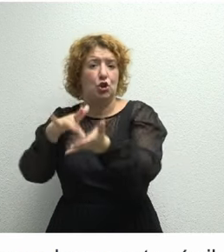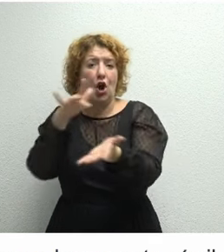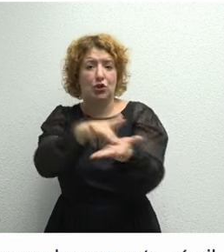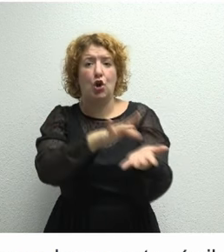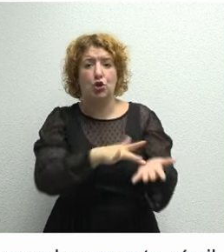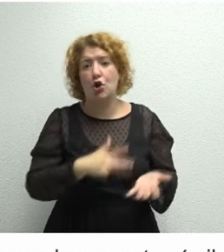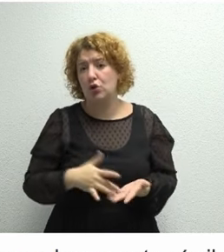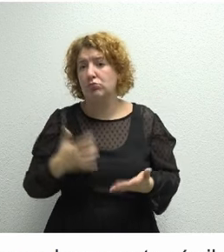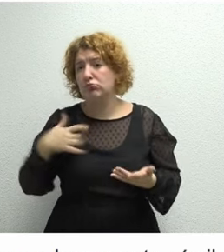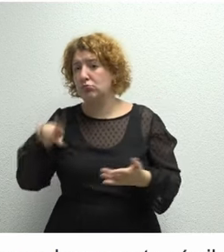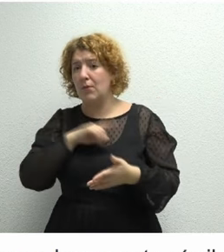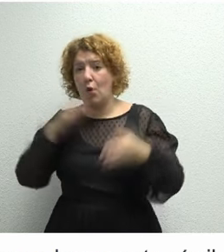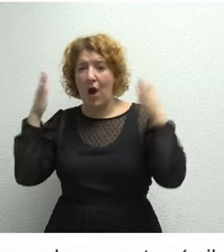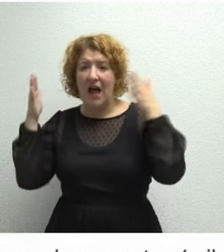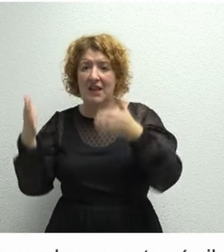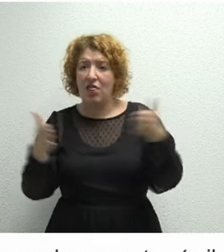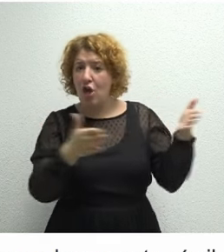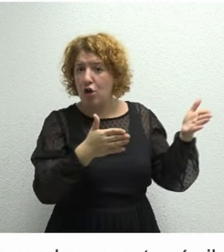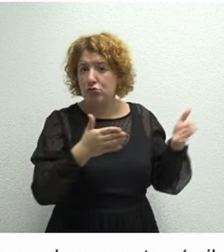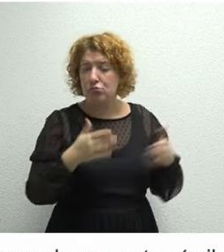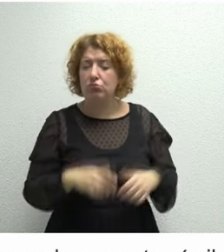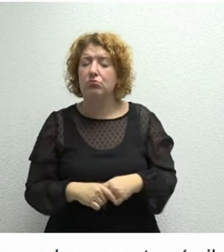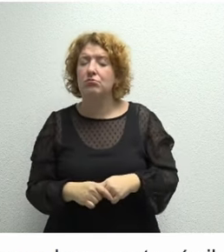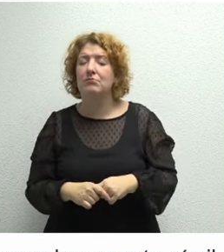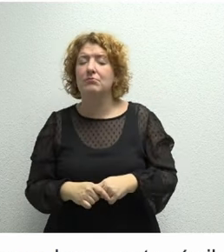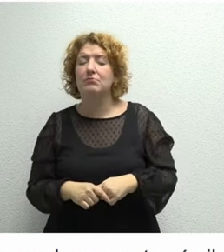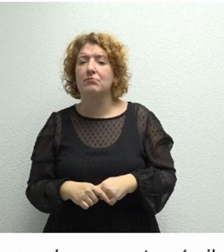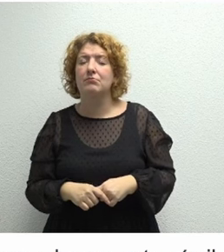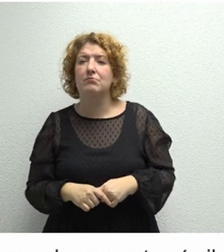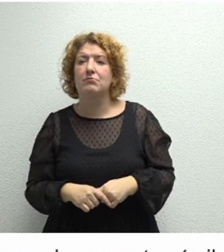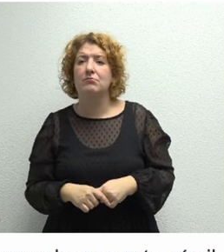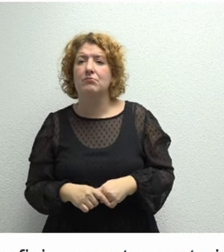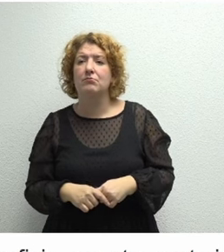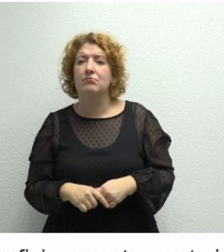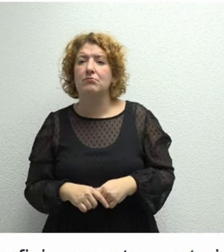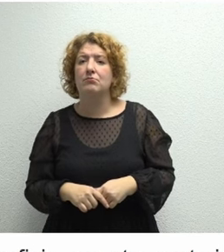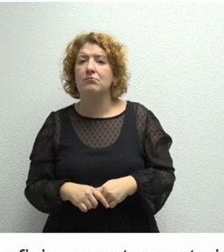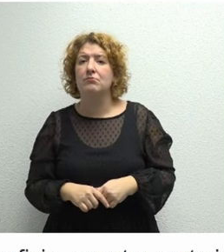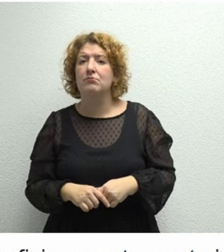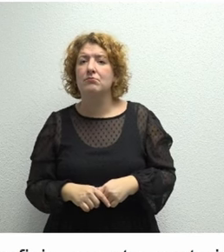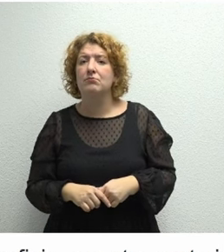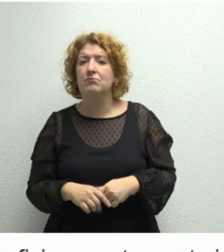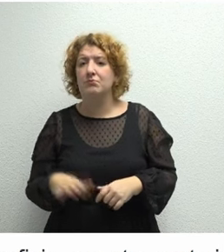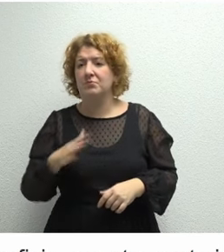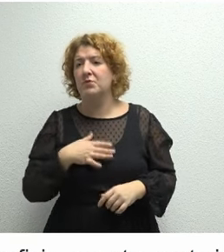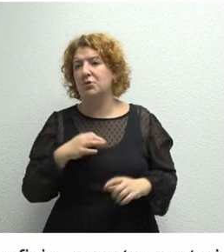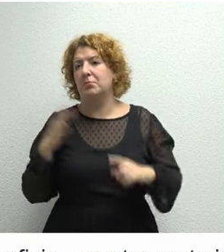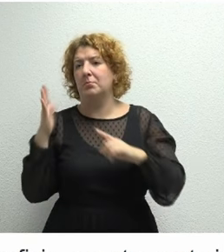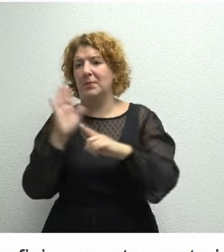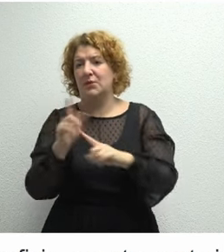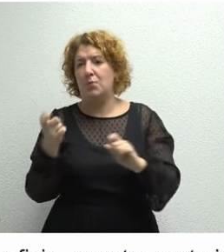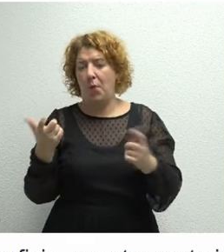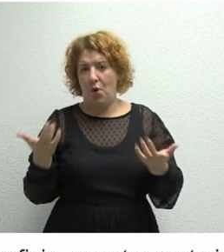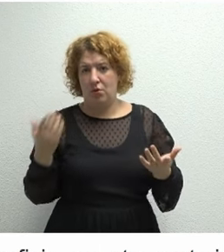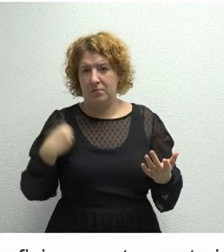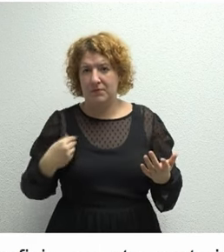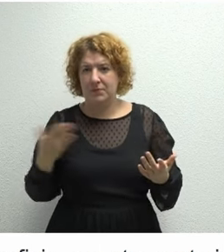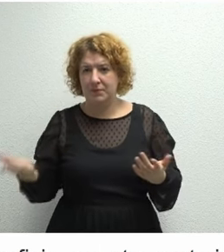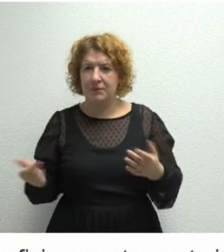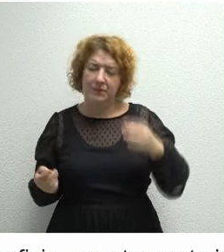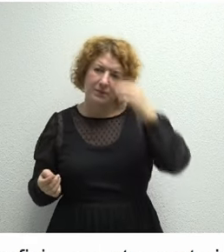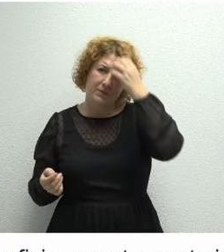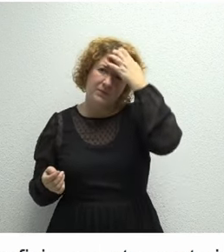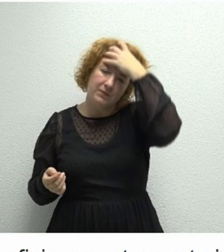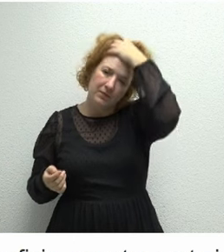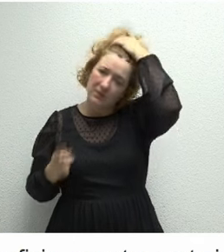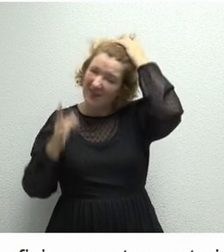que le estamos dando entonces un poco va a ir en en esa en esa tónica mi presentación no bueno Esto les